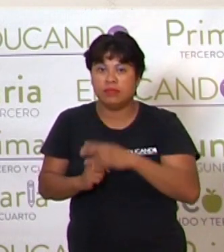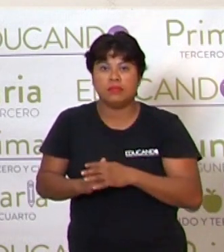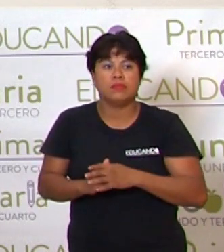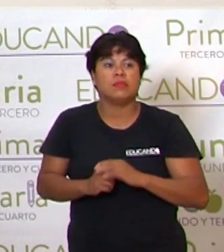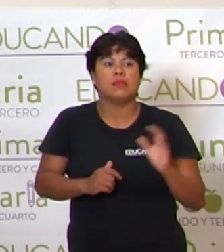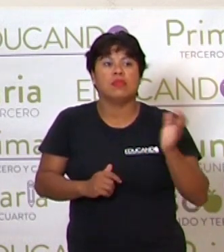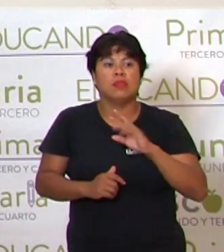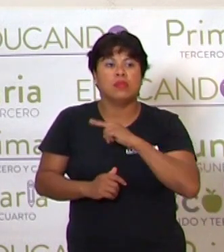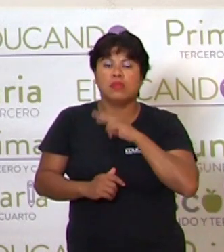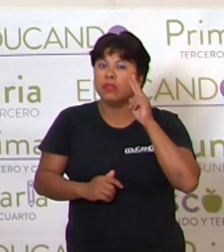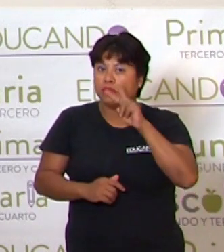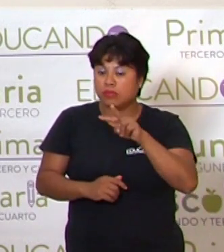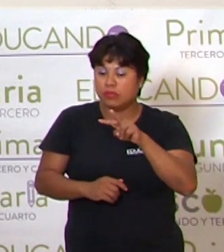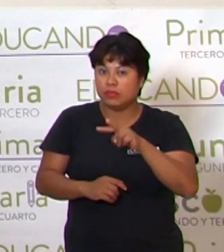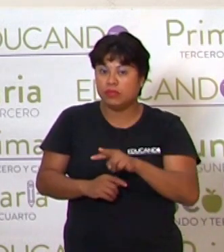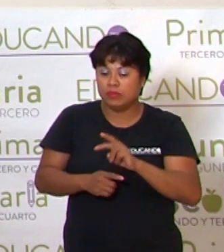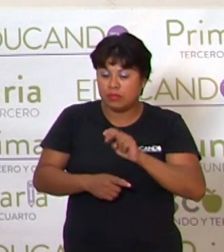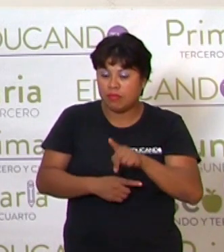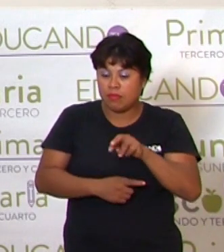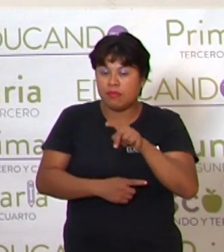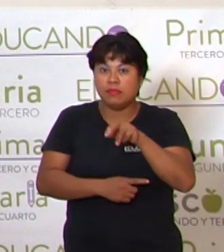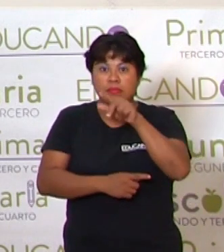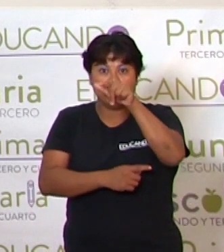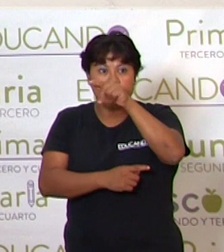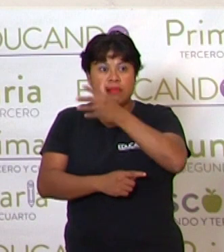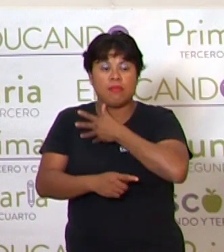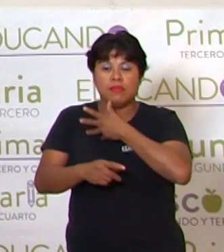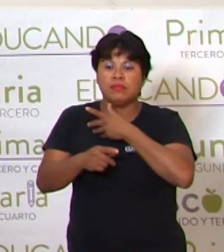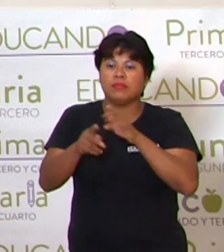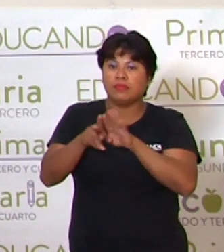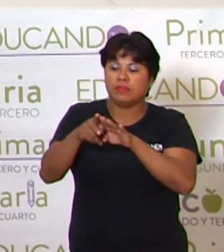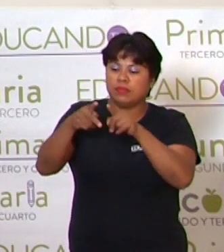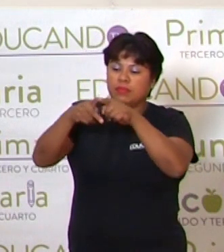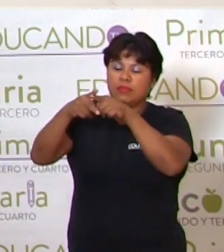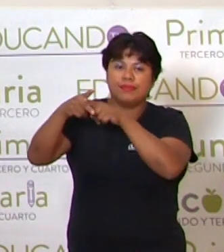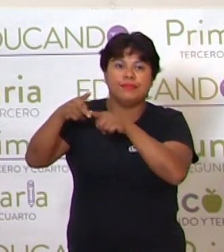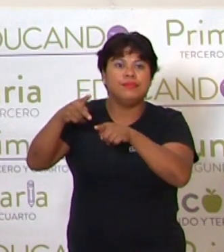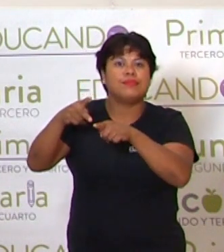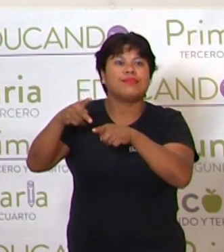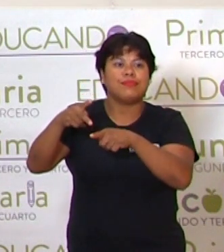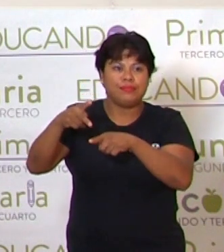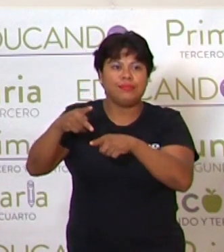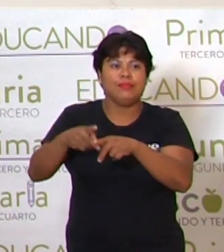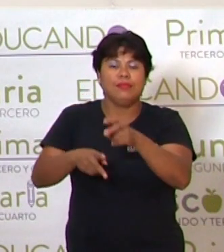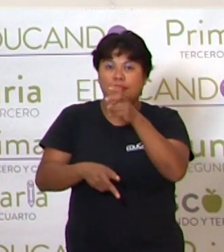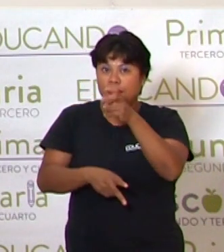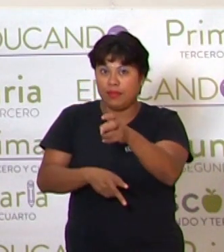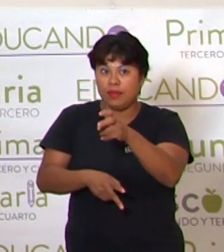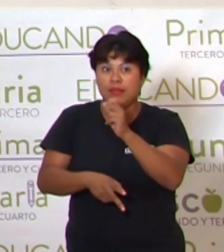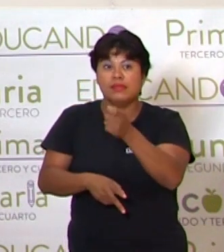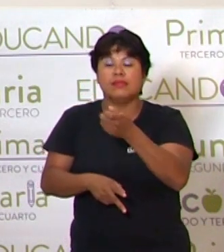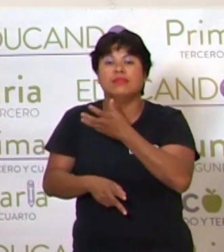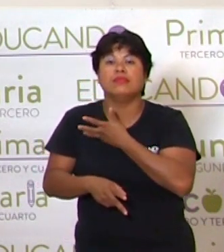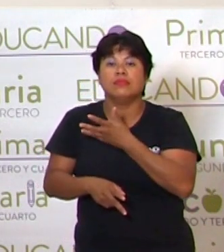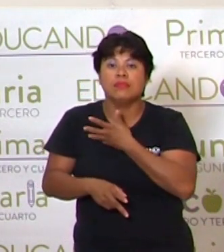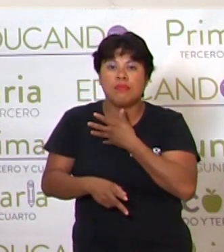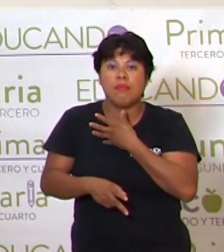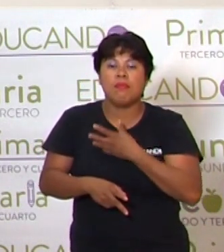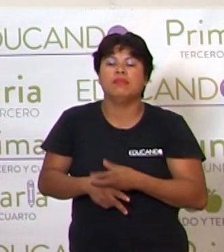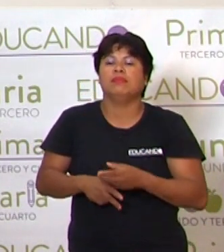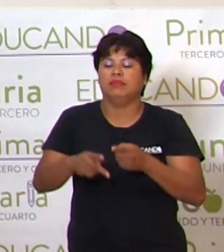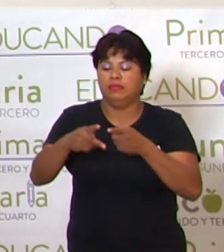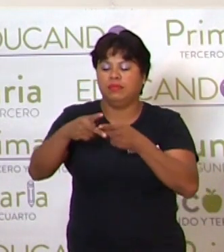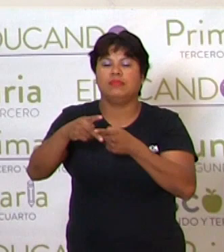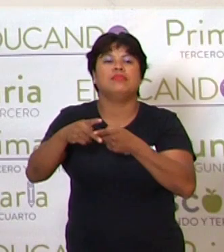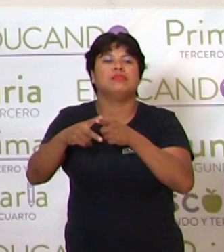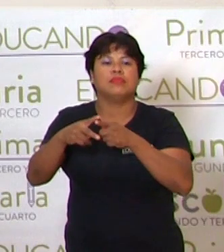cuando vemos una escalera, tiene esto, por lo regular. Aquí se están formando